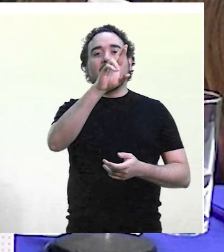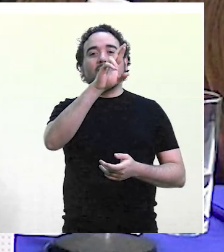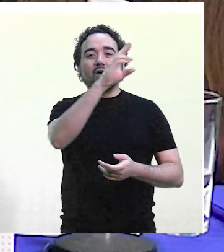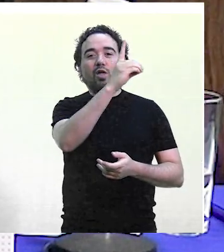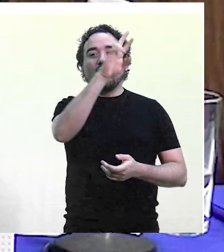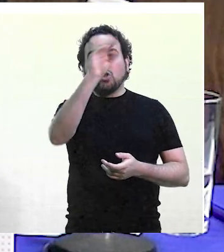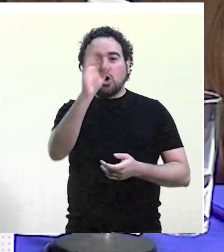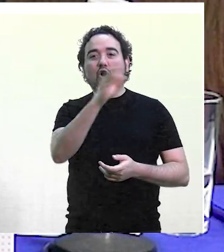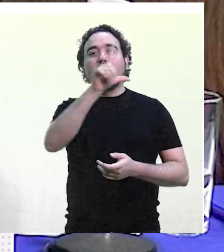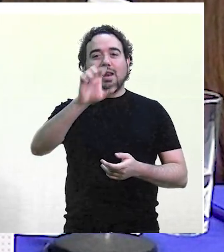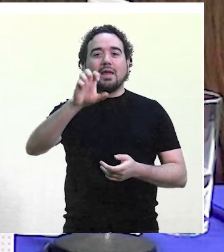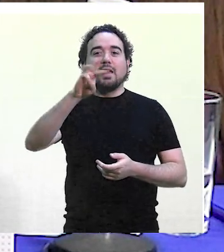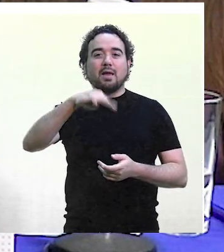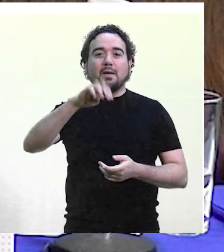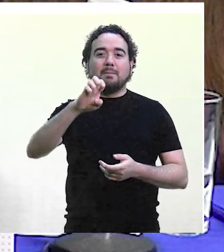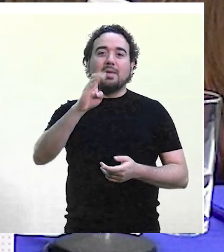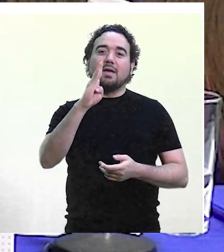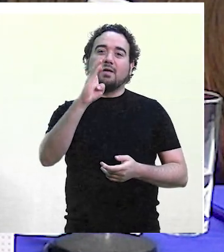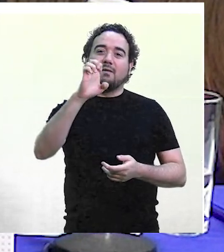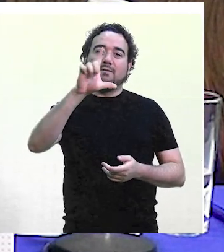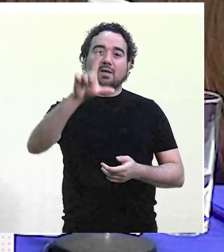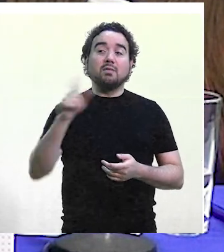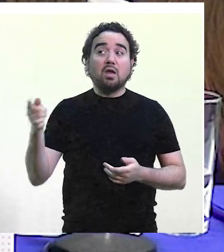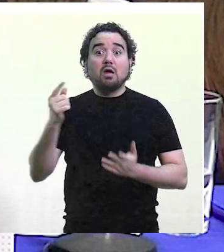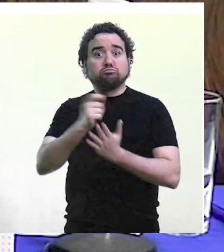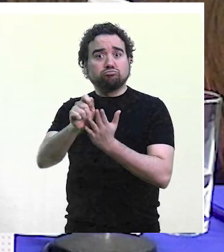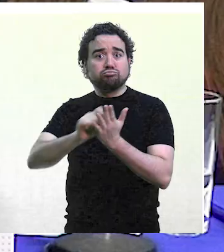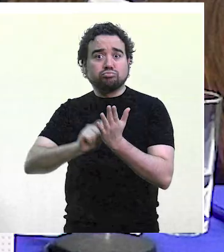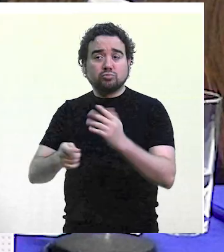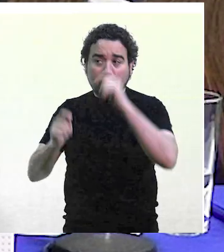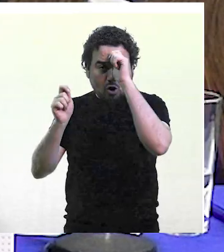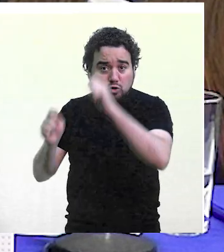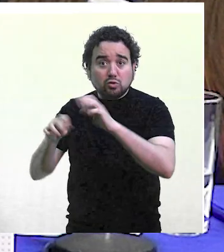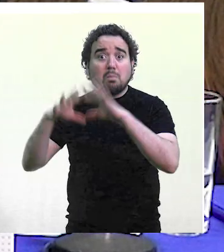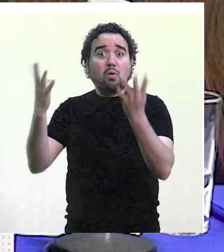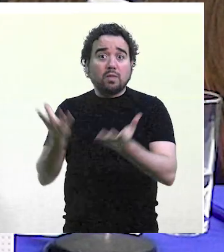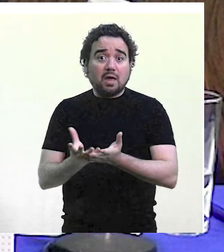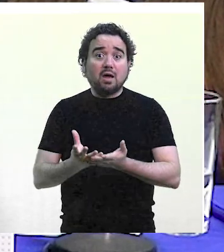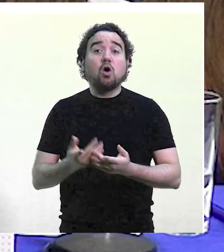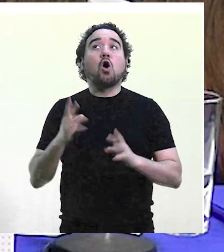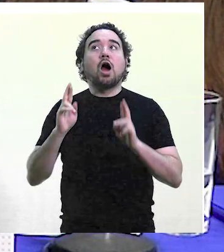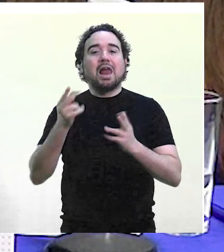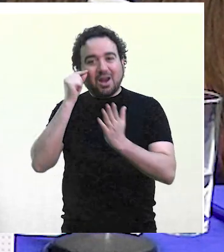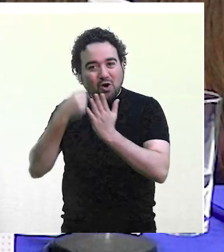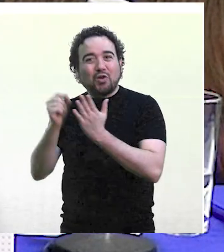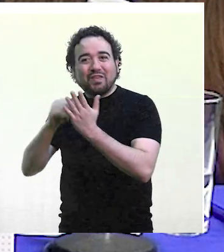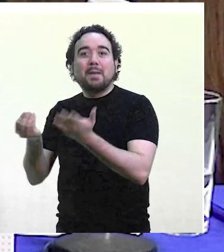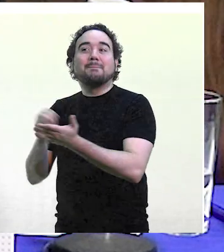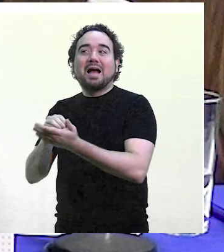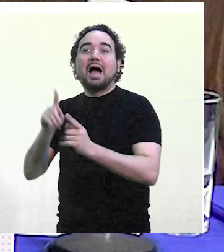pluma reconocida a nivel mundial. Sí. Entonces ojalá que reconozcamos a más Lemebel, más Mistral, y ojalá que otros personajes